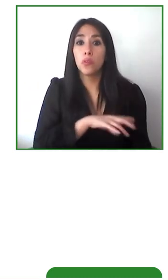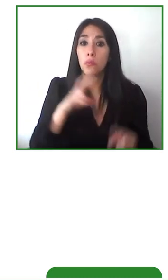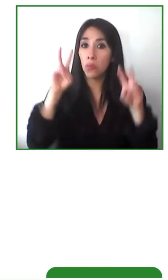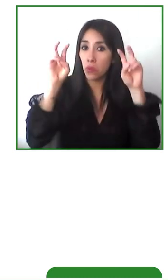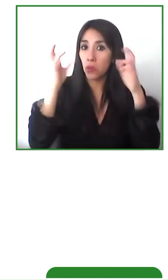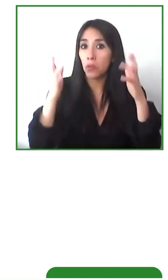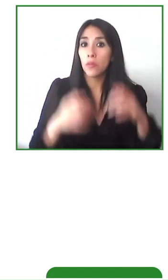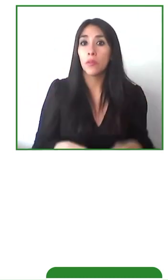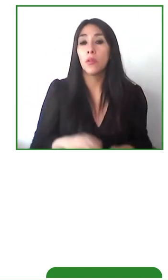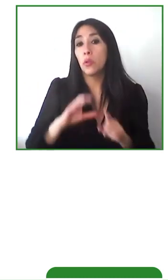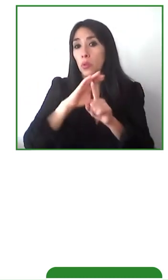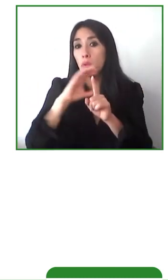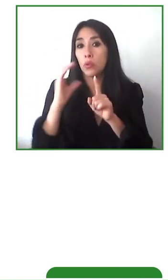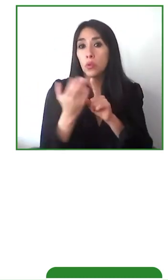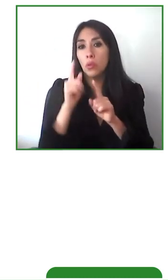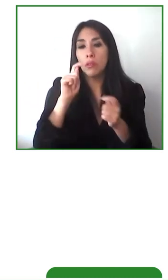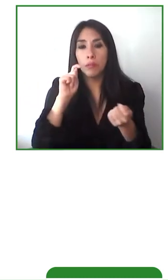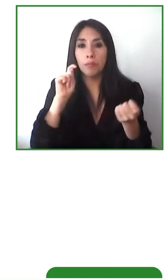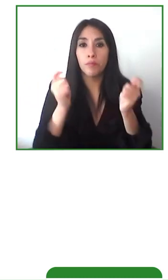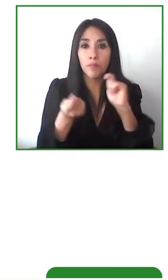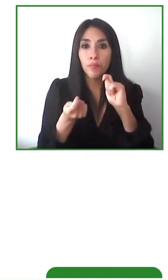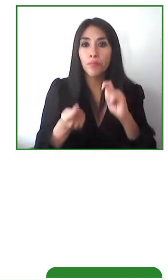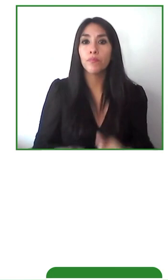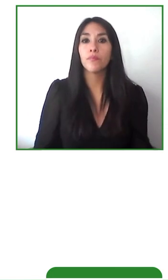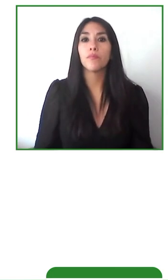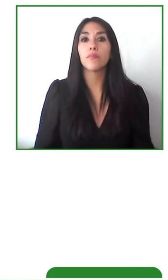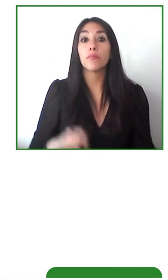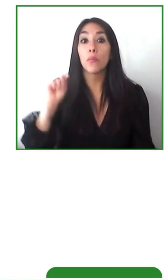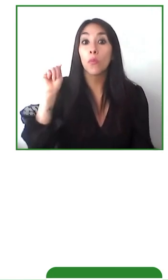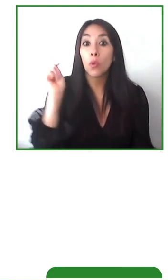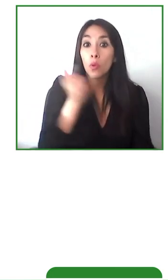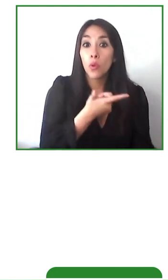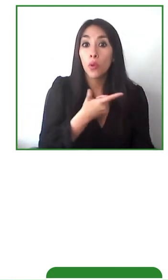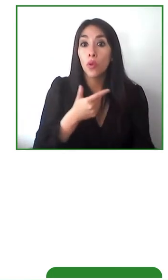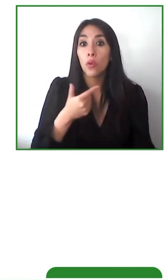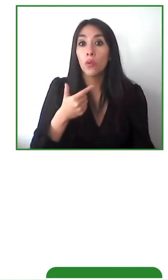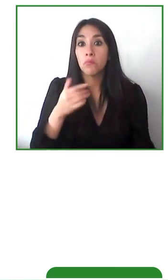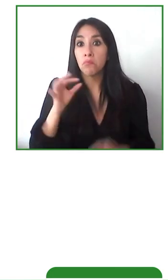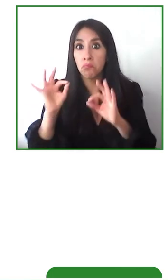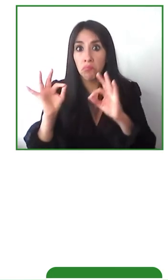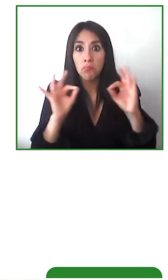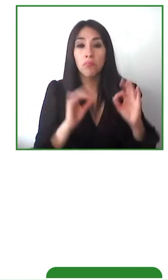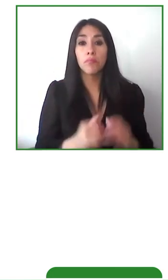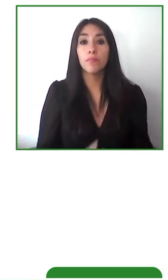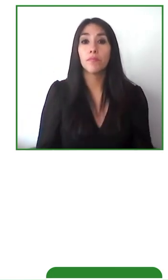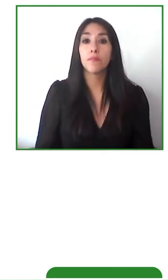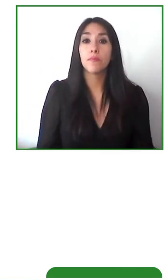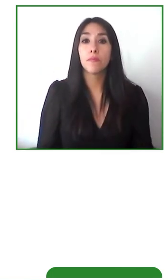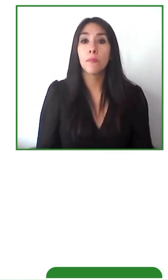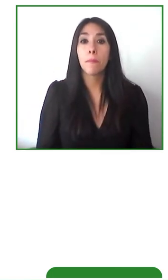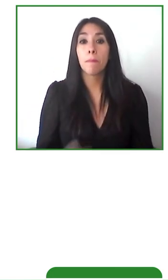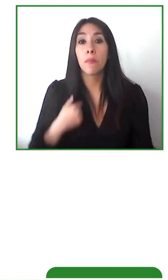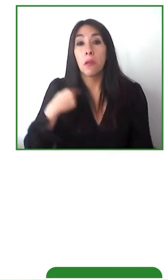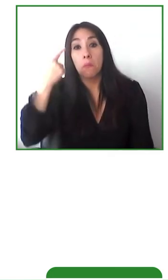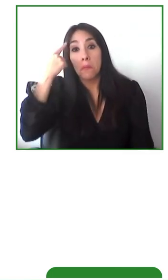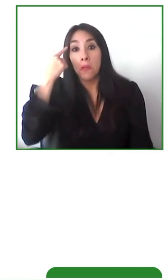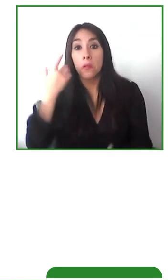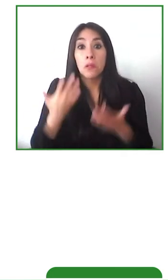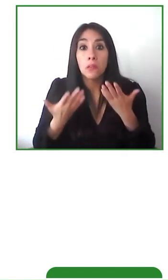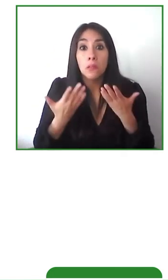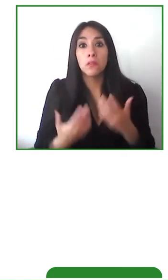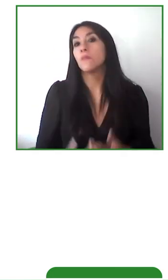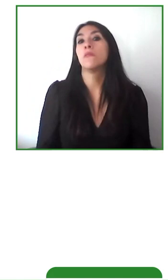todos tomando en consideración porque es que creemos que es donde va a poder mejorarse mucho